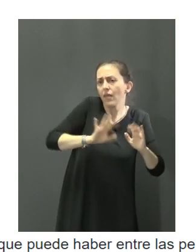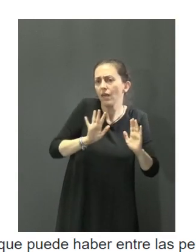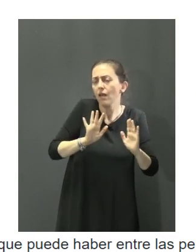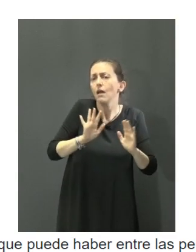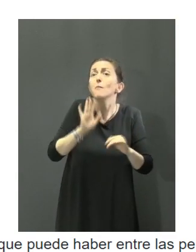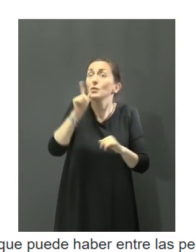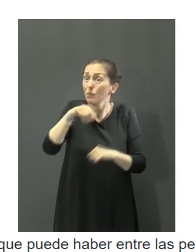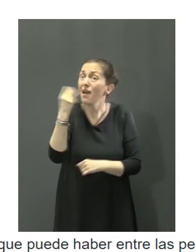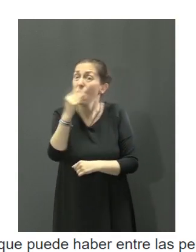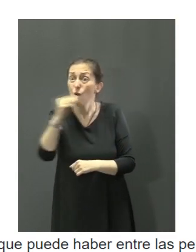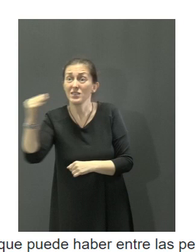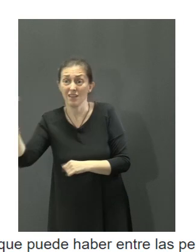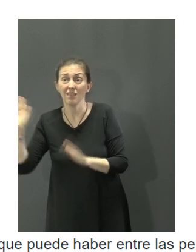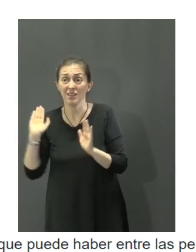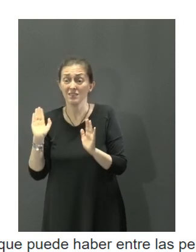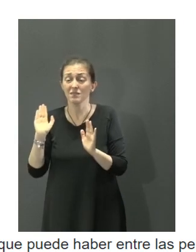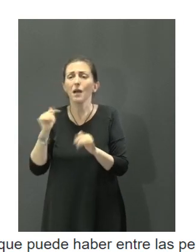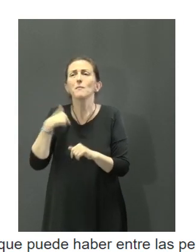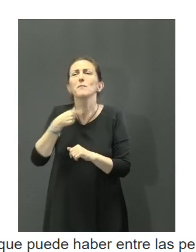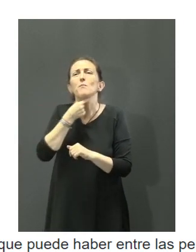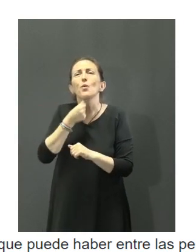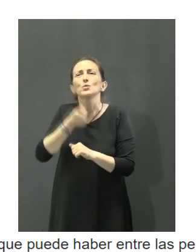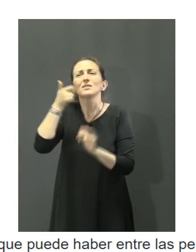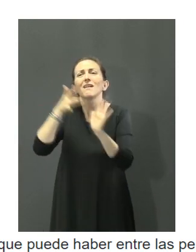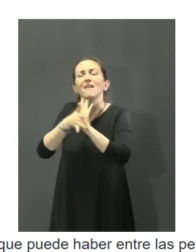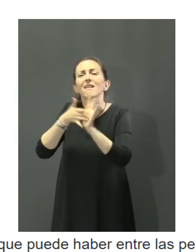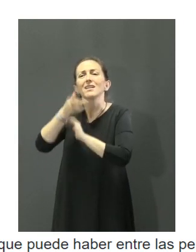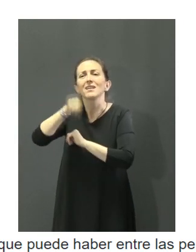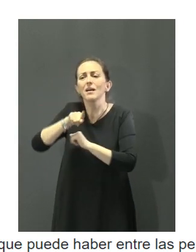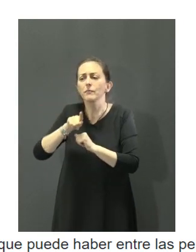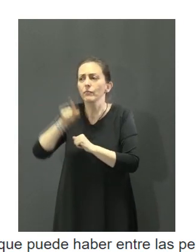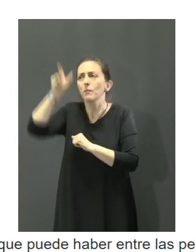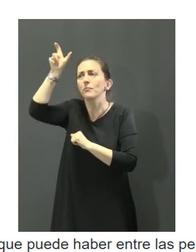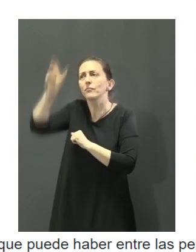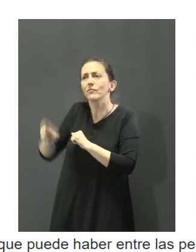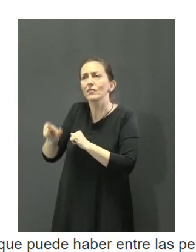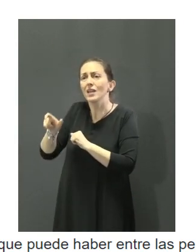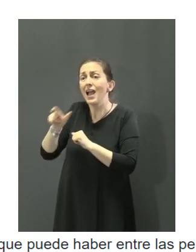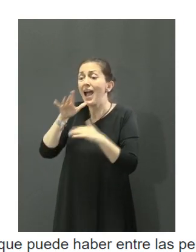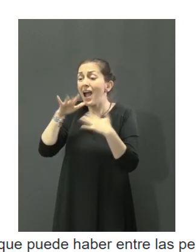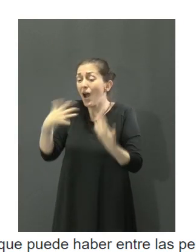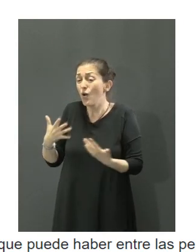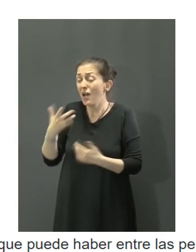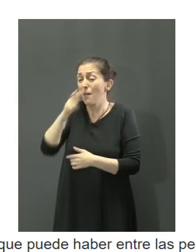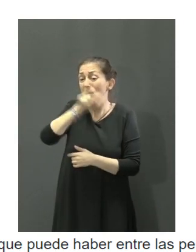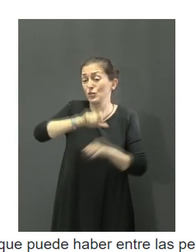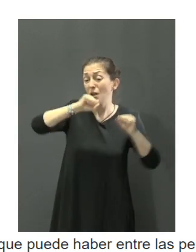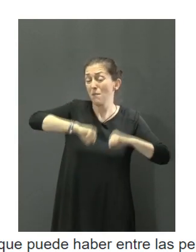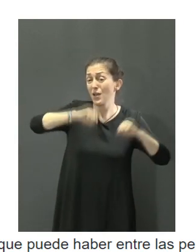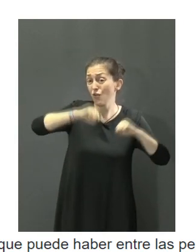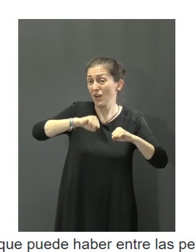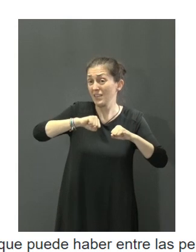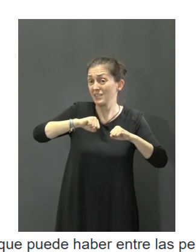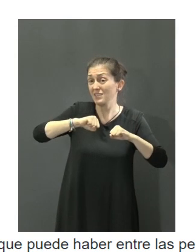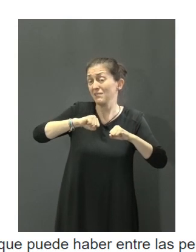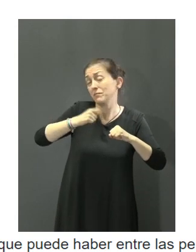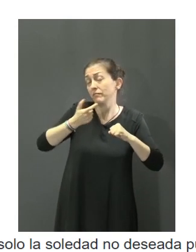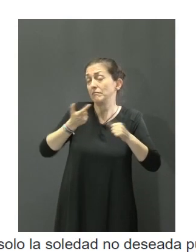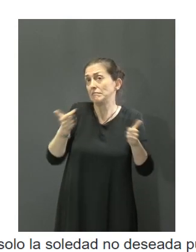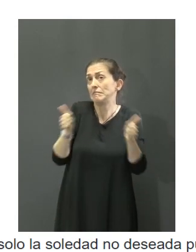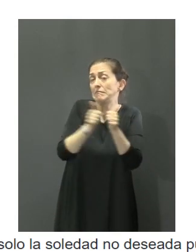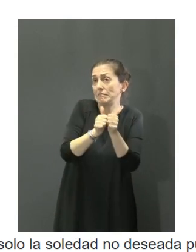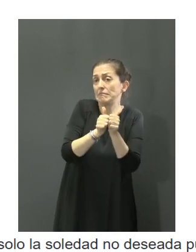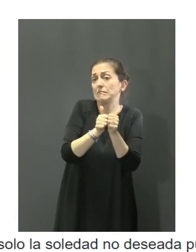de adolescentes. A mí me gusta hablar también de una figura que está muy ligada a las personas mayores y a las